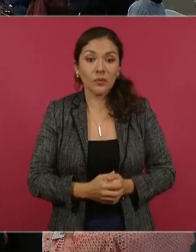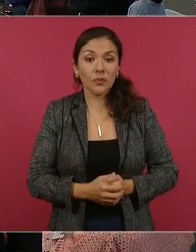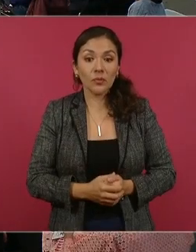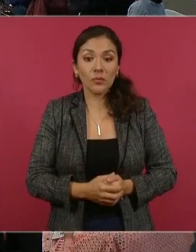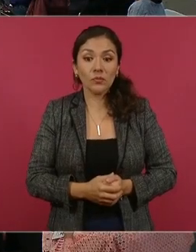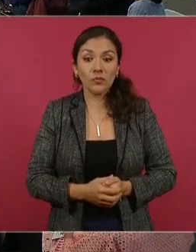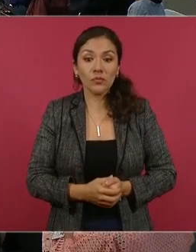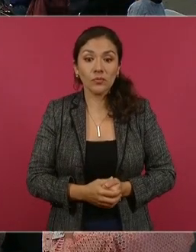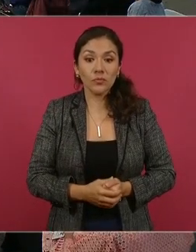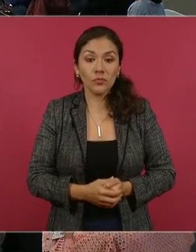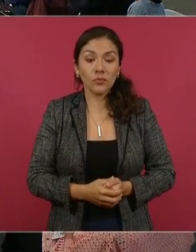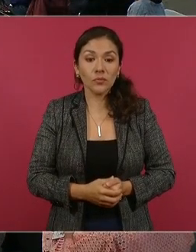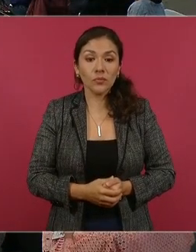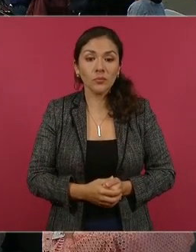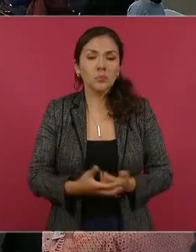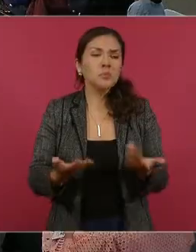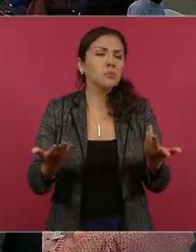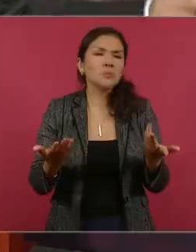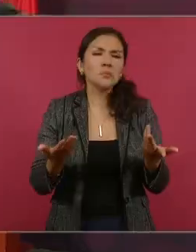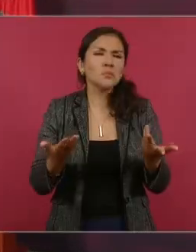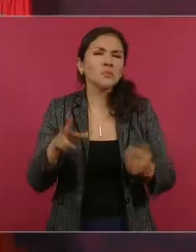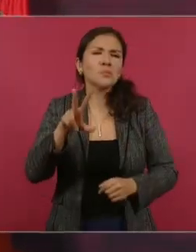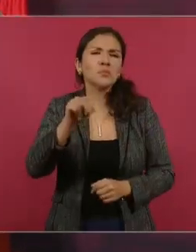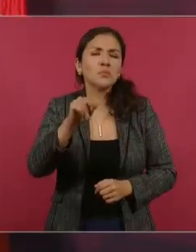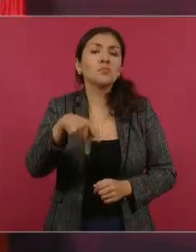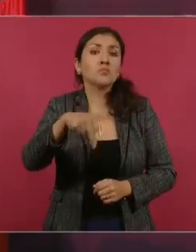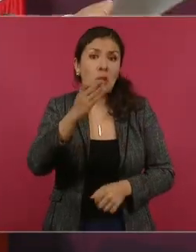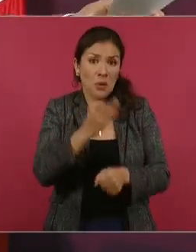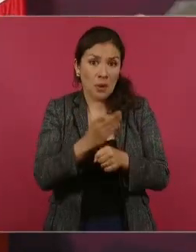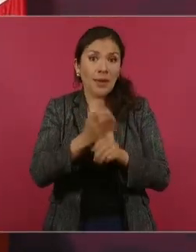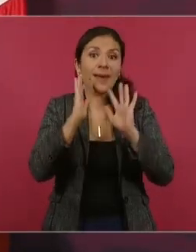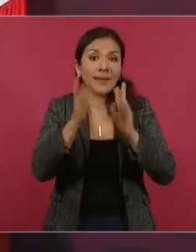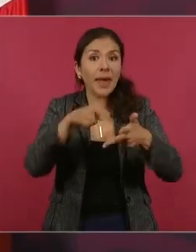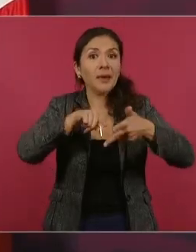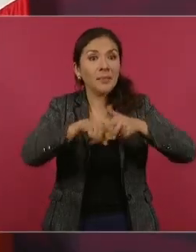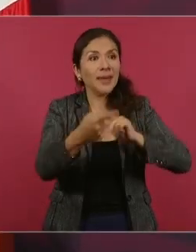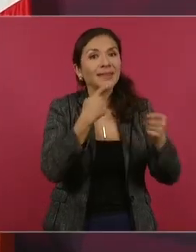No, pero ya estamos dialogando, o sea,